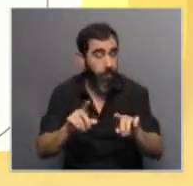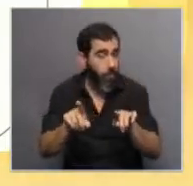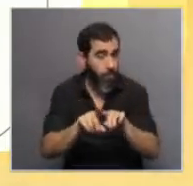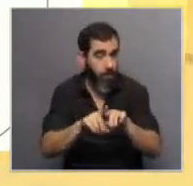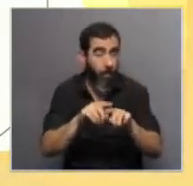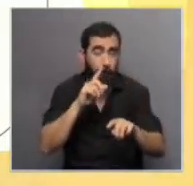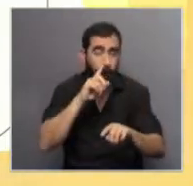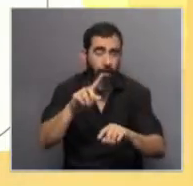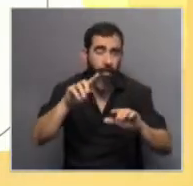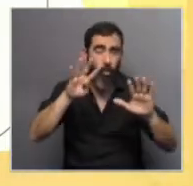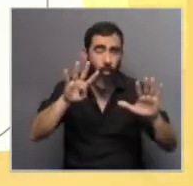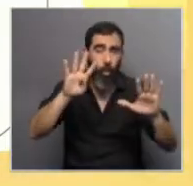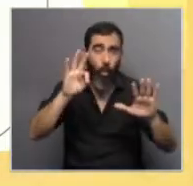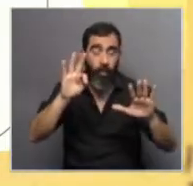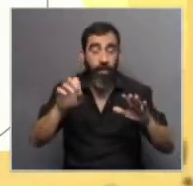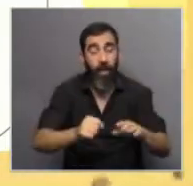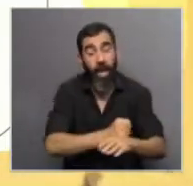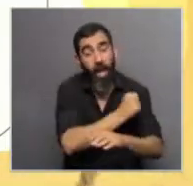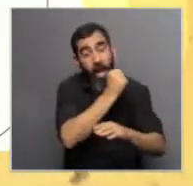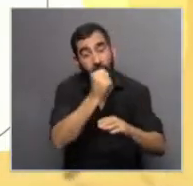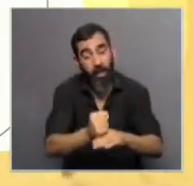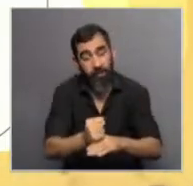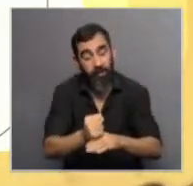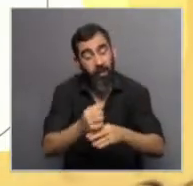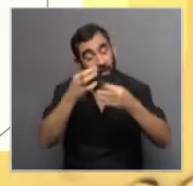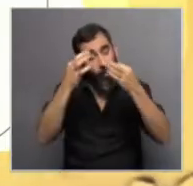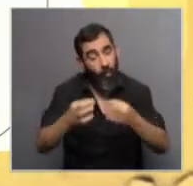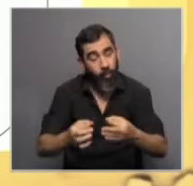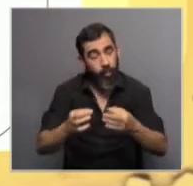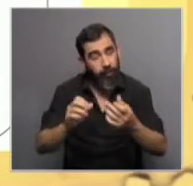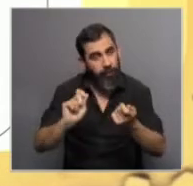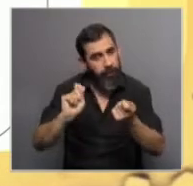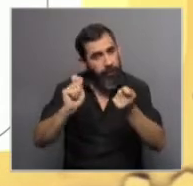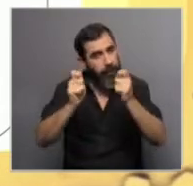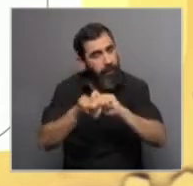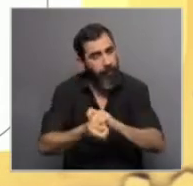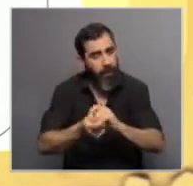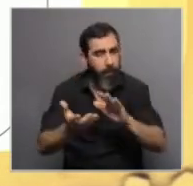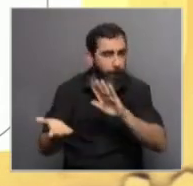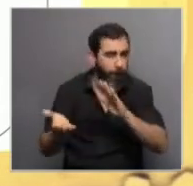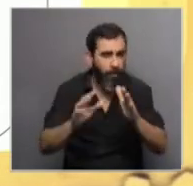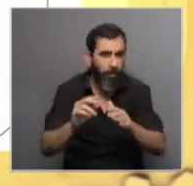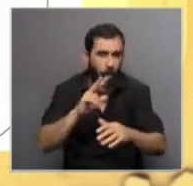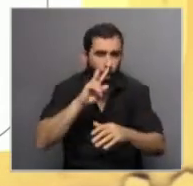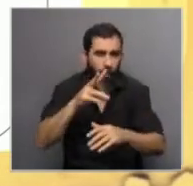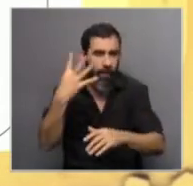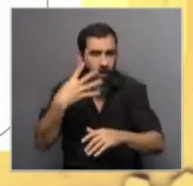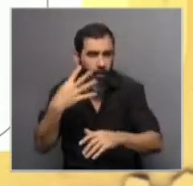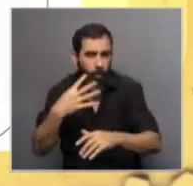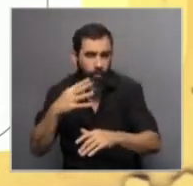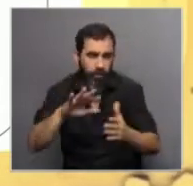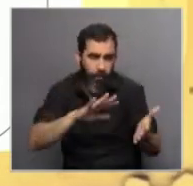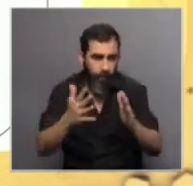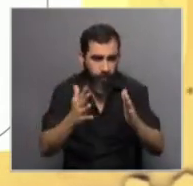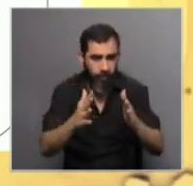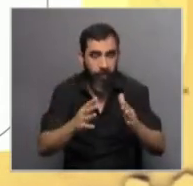monótonamente desde 1990 hasta que empieza a fluctuar por ahí, por el entorno de 2014, y